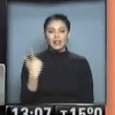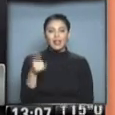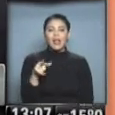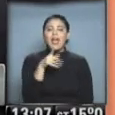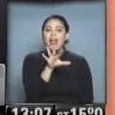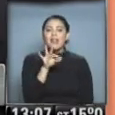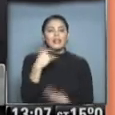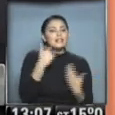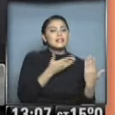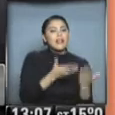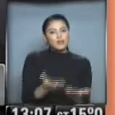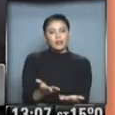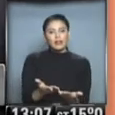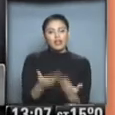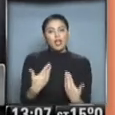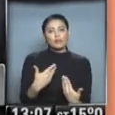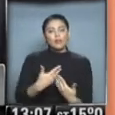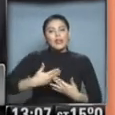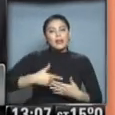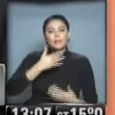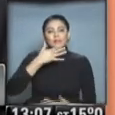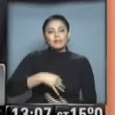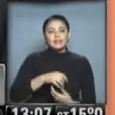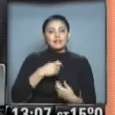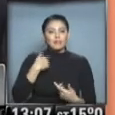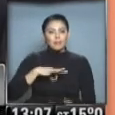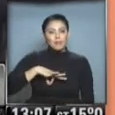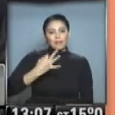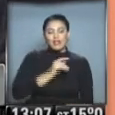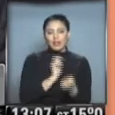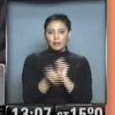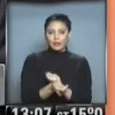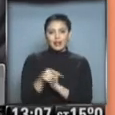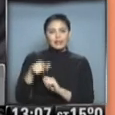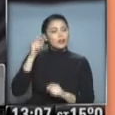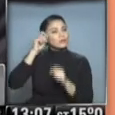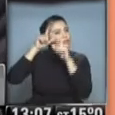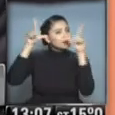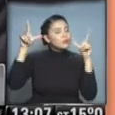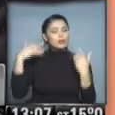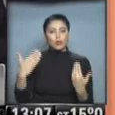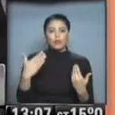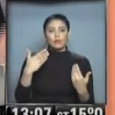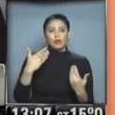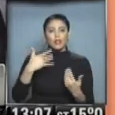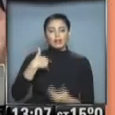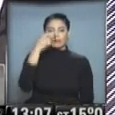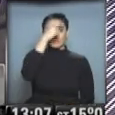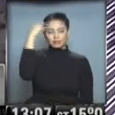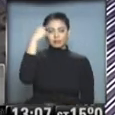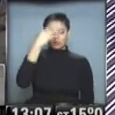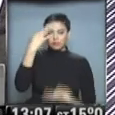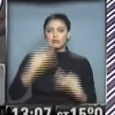para cambiar la realidad la enorme mayoría y es su gran sueño de christina poderle llegar con un estado presente